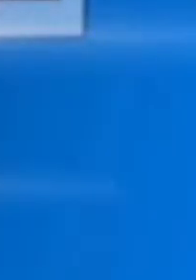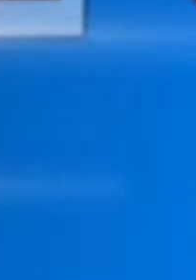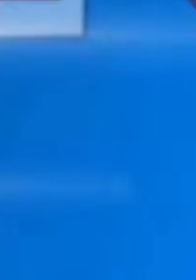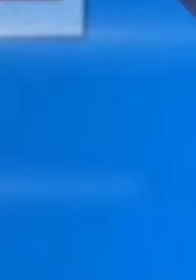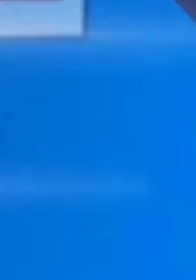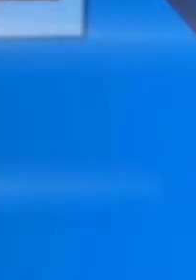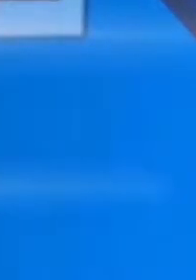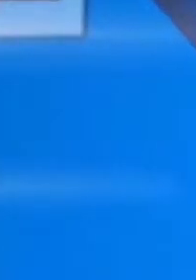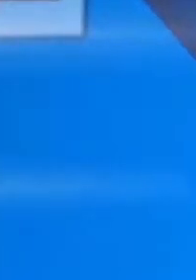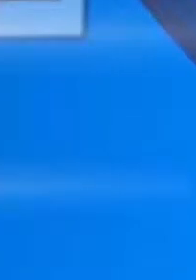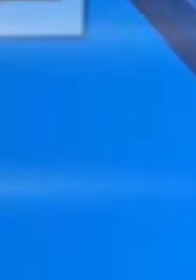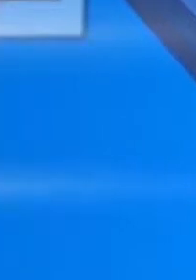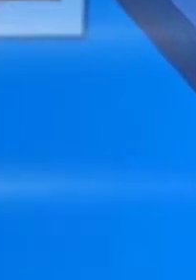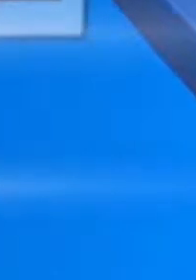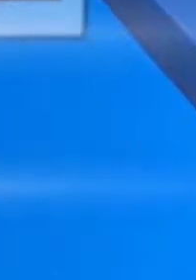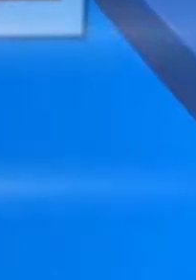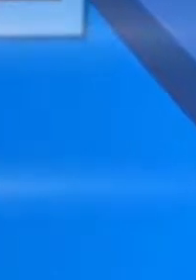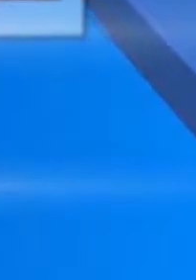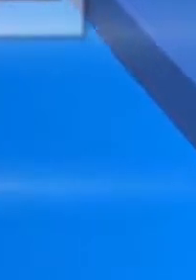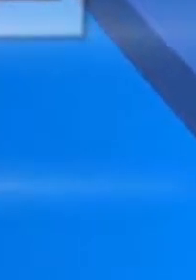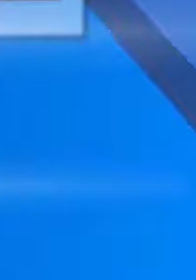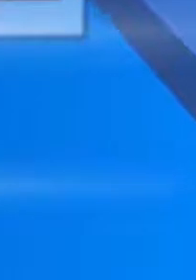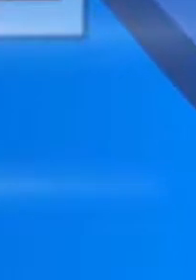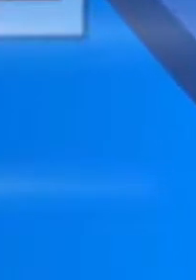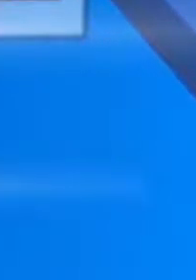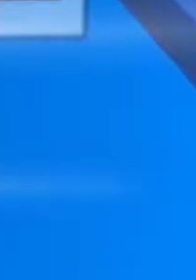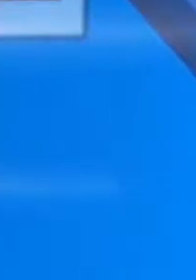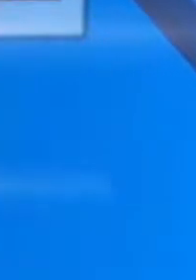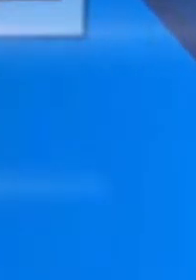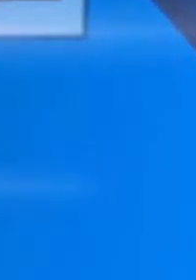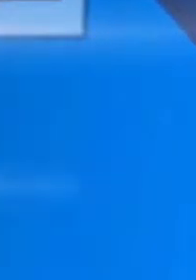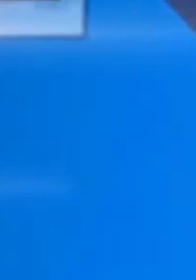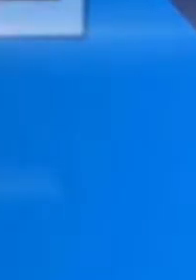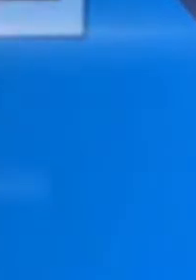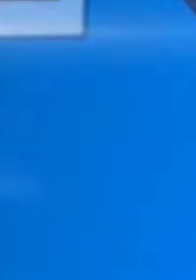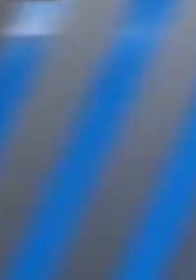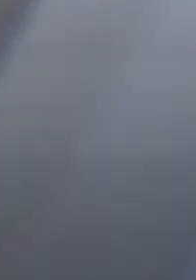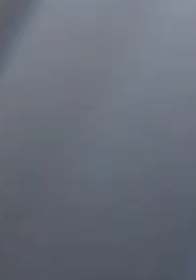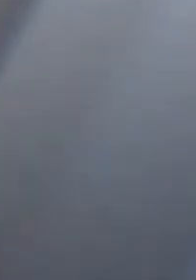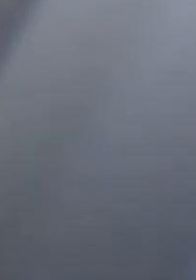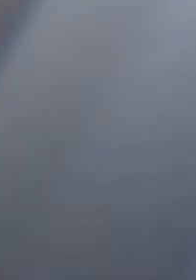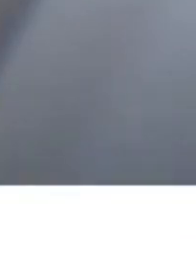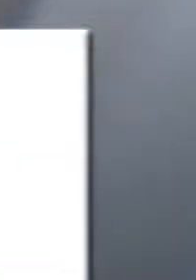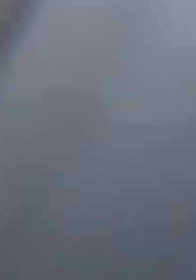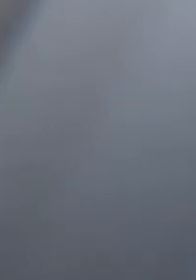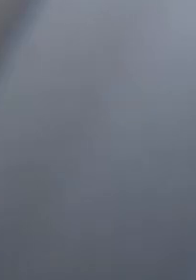empresas ex sub gerente del banco central ex presidente del directorio del iess